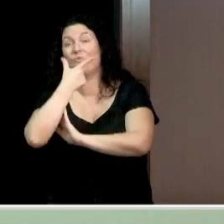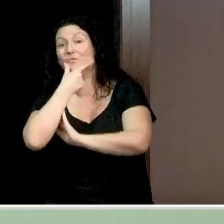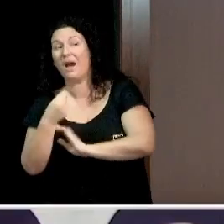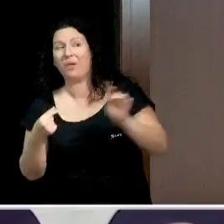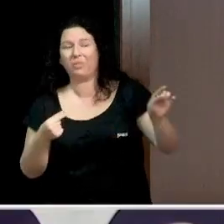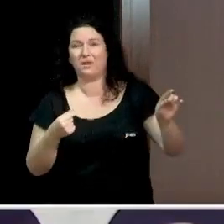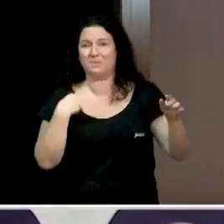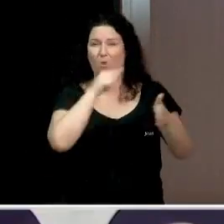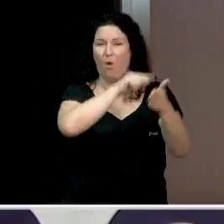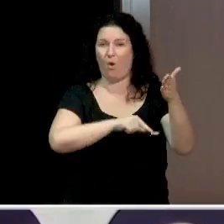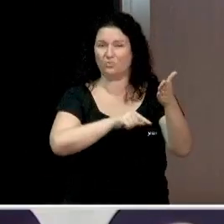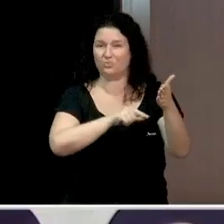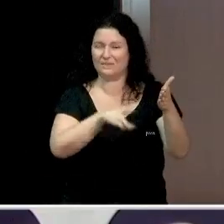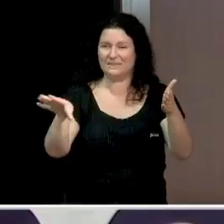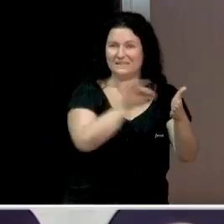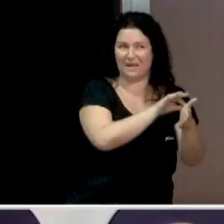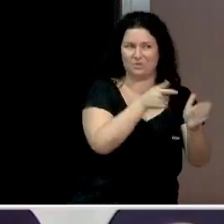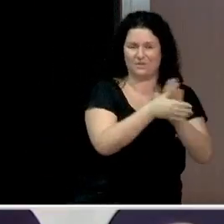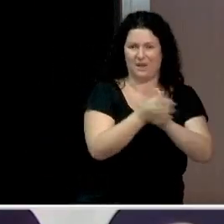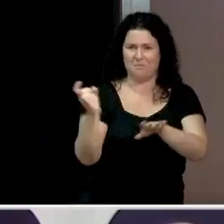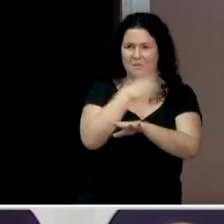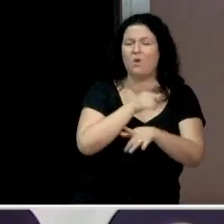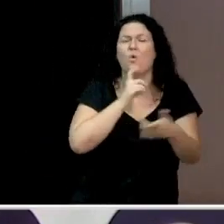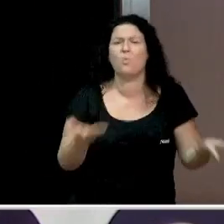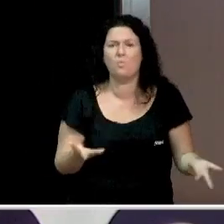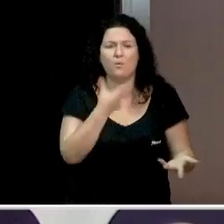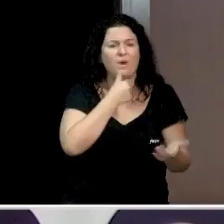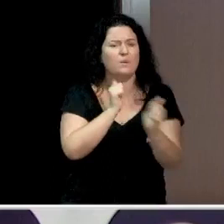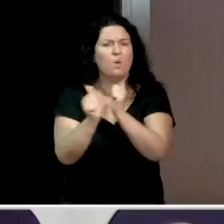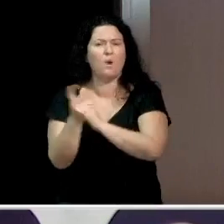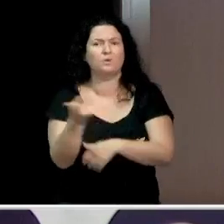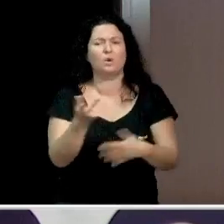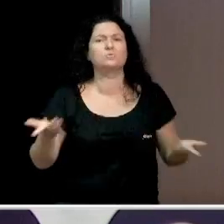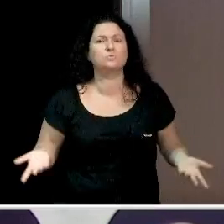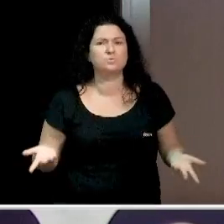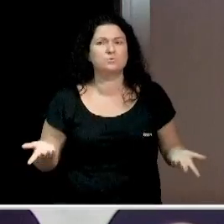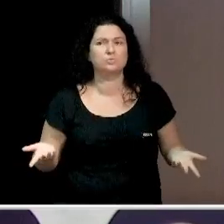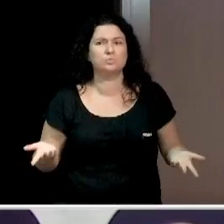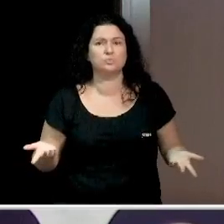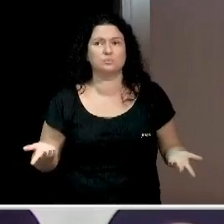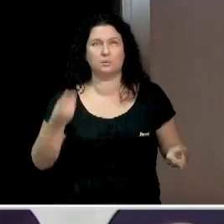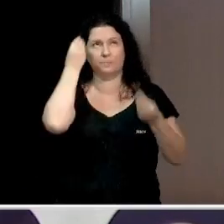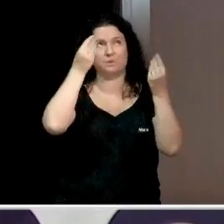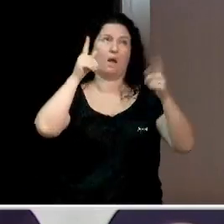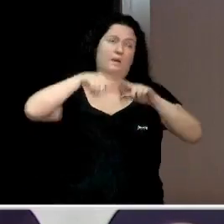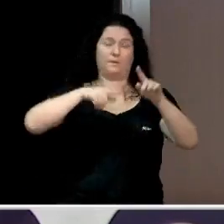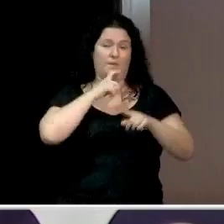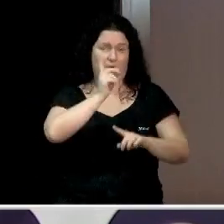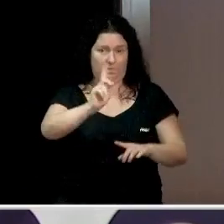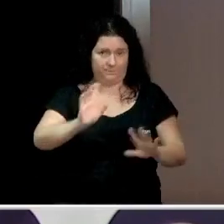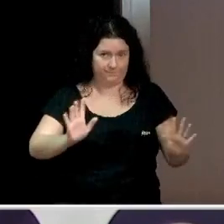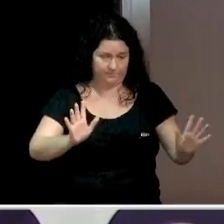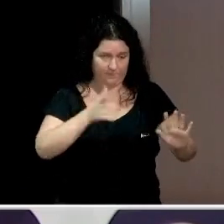Pues lamentablemente no. No es más fácil. A pesar de que uno puede entender a priori que el ser tu propio organizador de tu